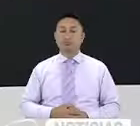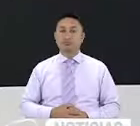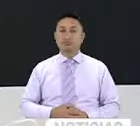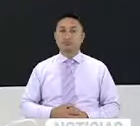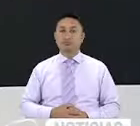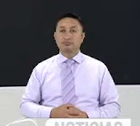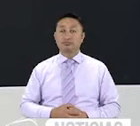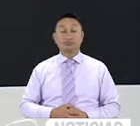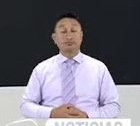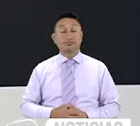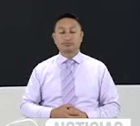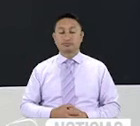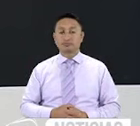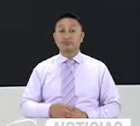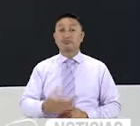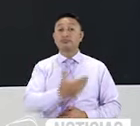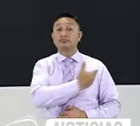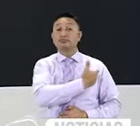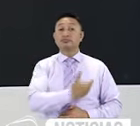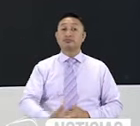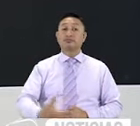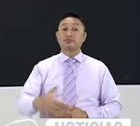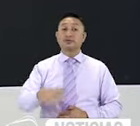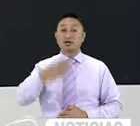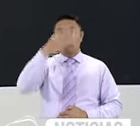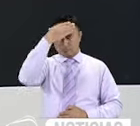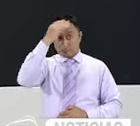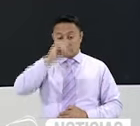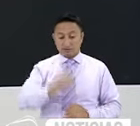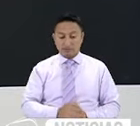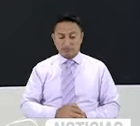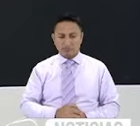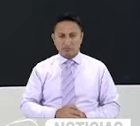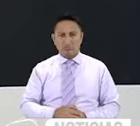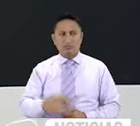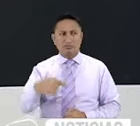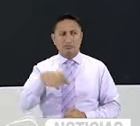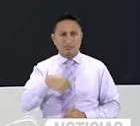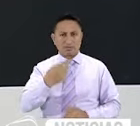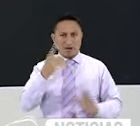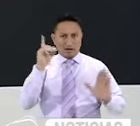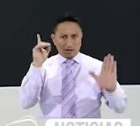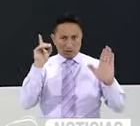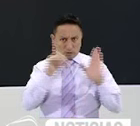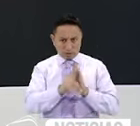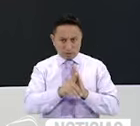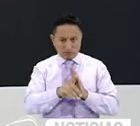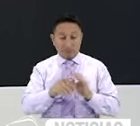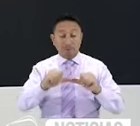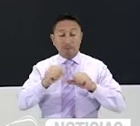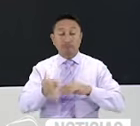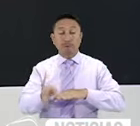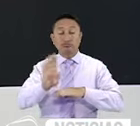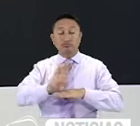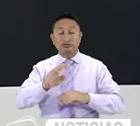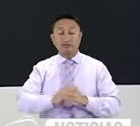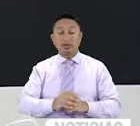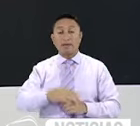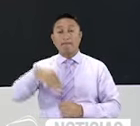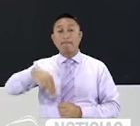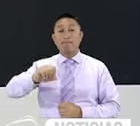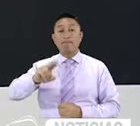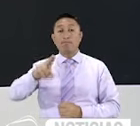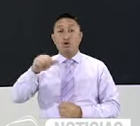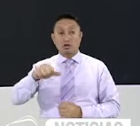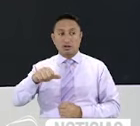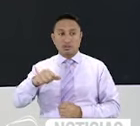El presidente de la República, Daniel Noboa, rechazó las graves acusaciones de parte de la asambleísta correísta Mónica Palacios